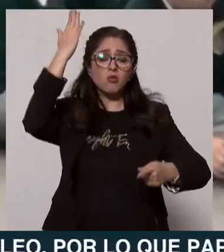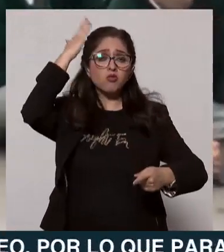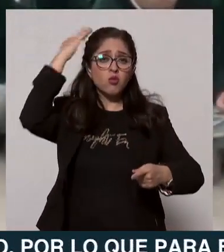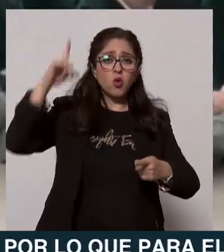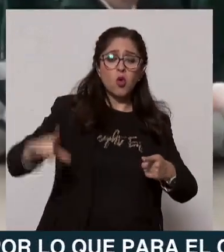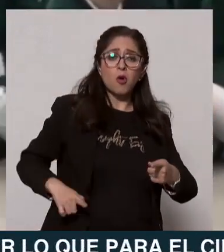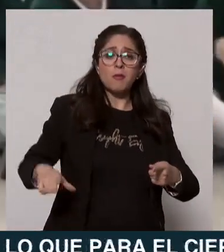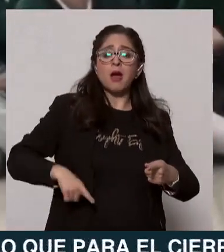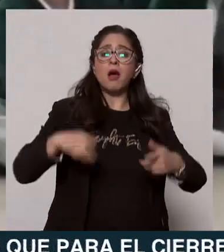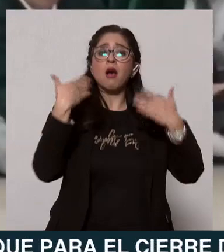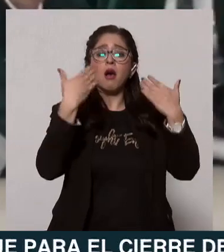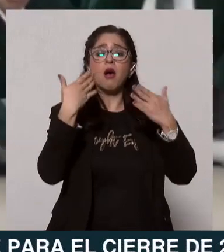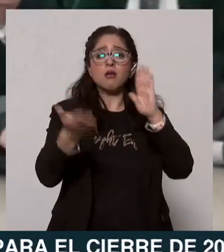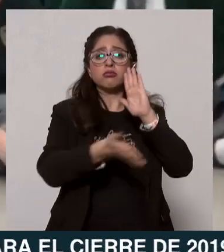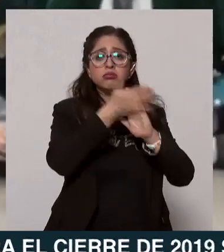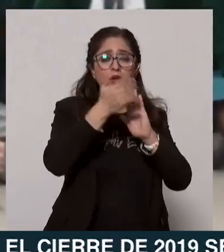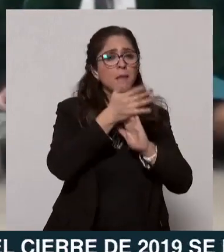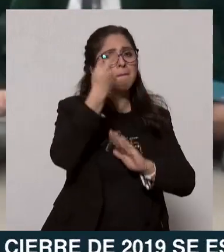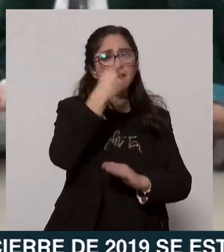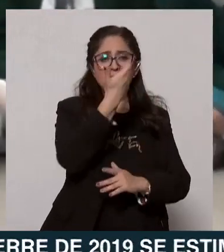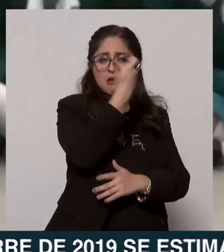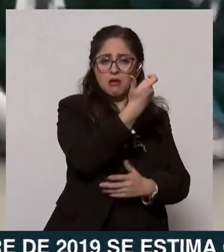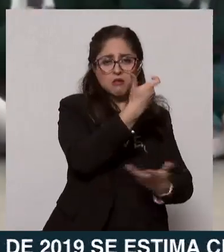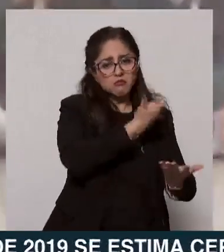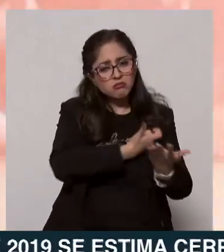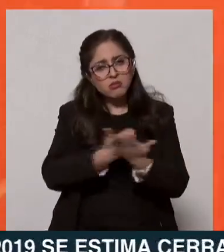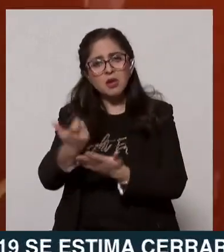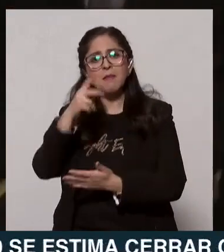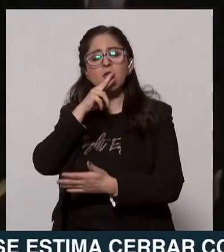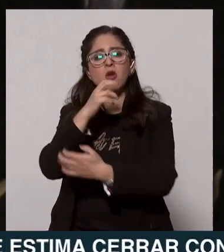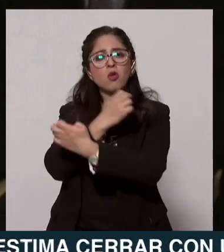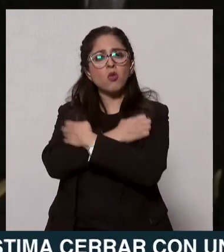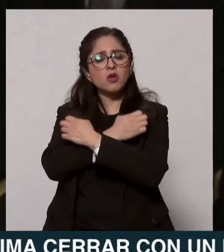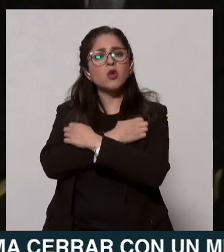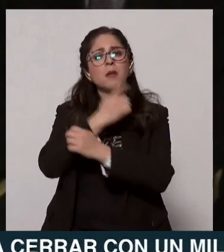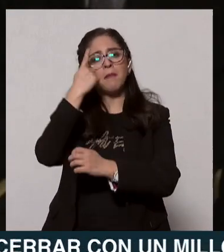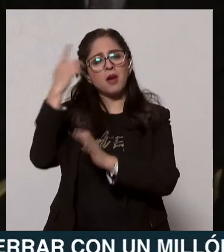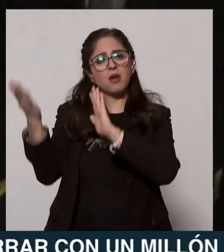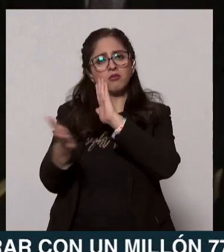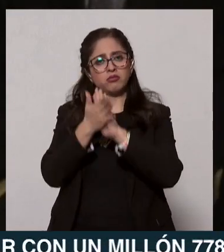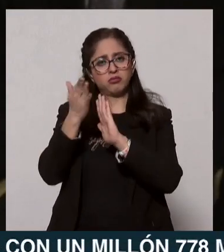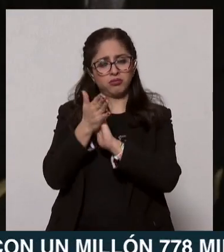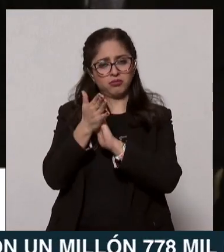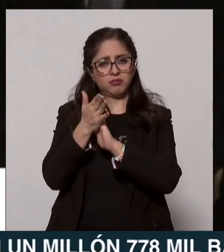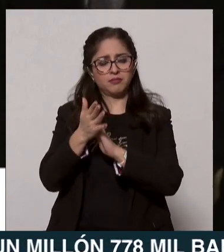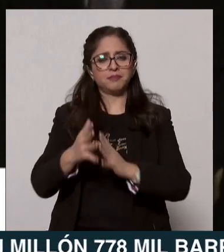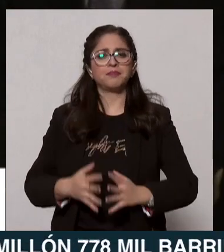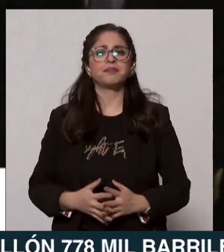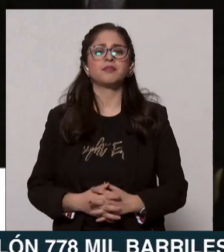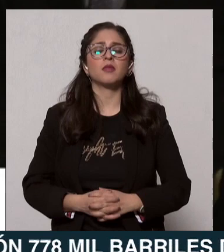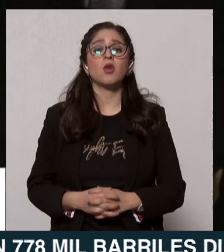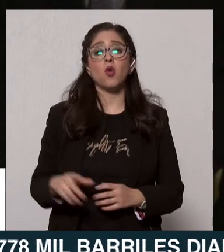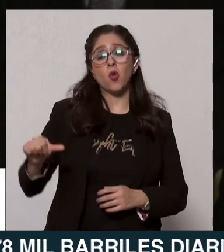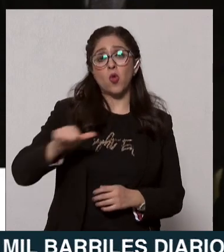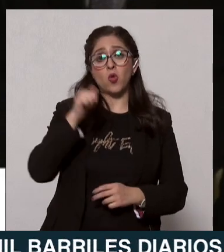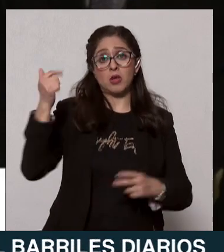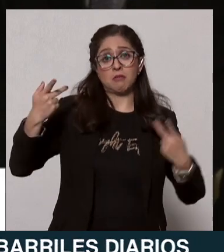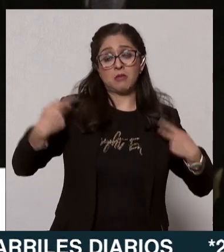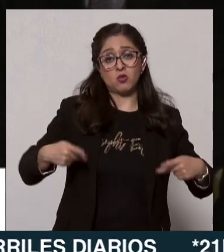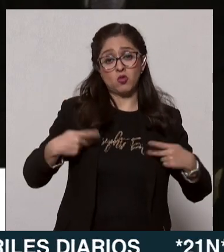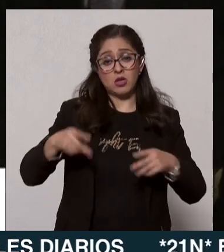y se orientaron los recursos a la educación y la infraestructura. Le quitamos a la corrupción y a los privilegios de los altos